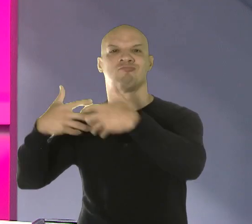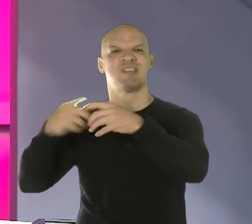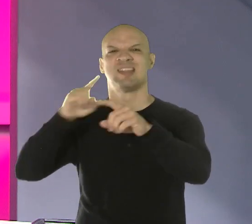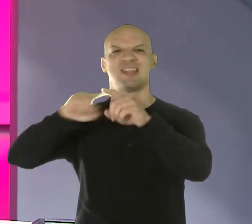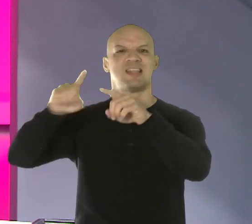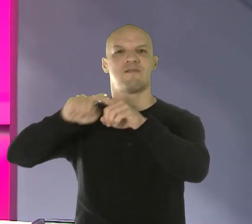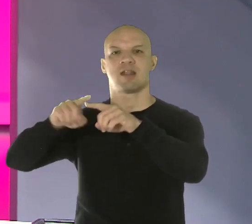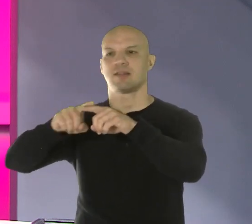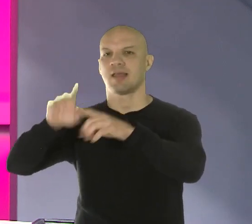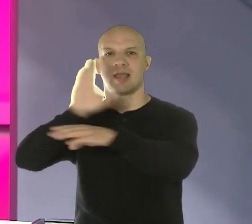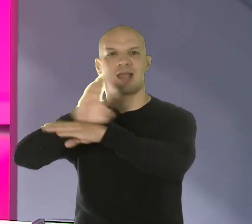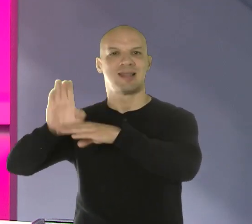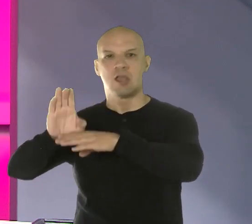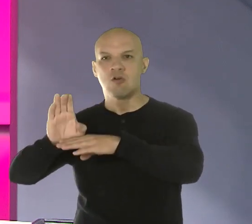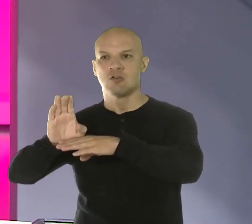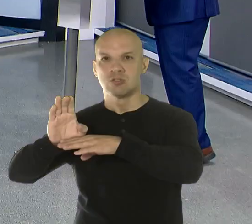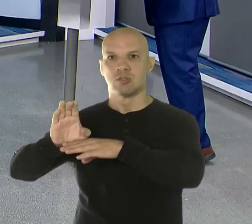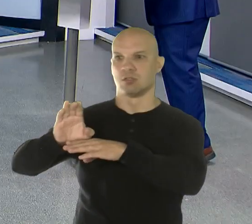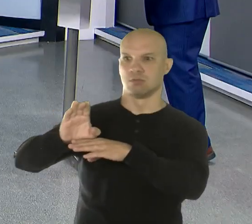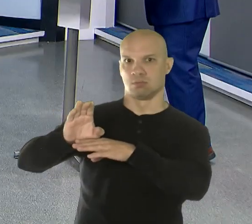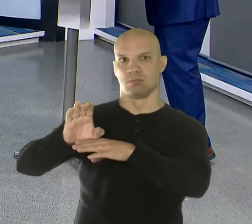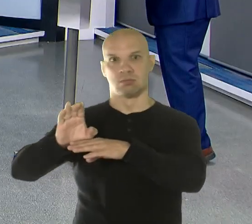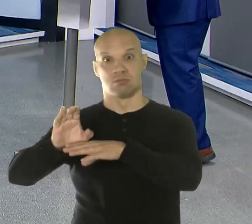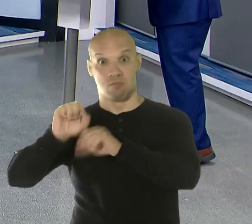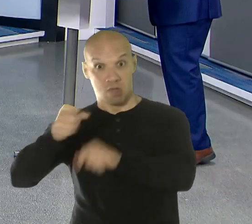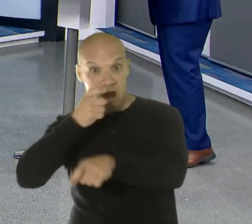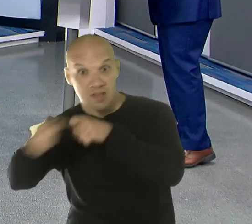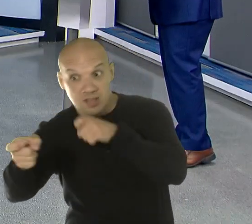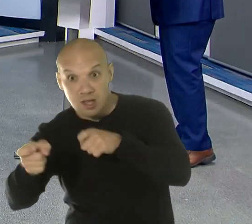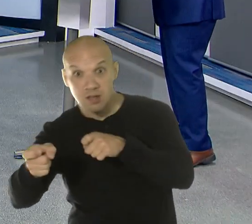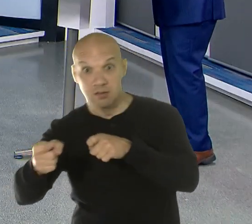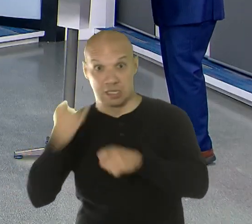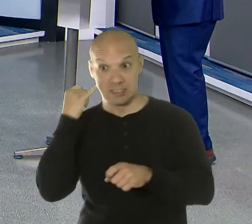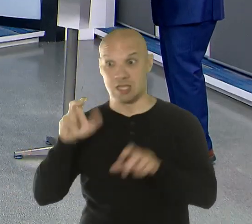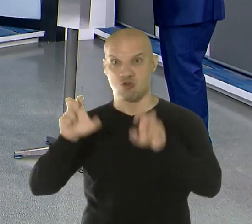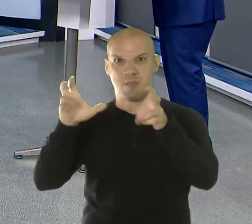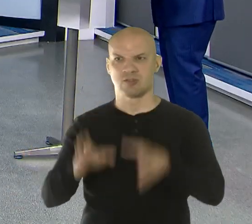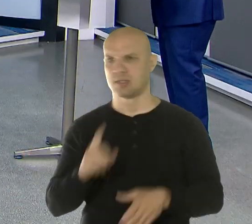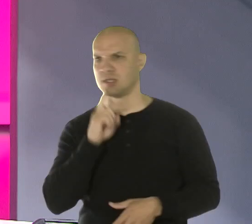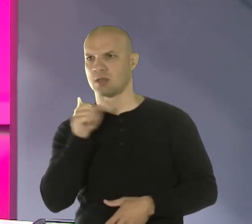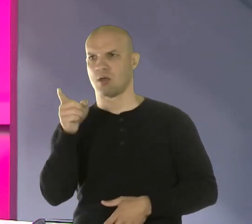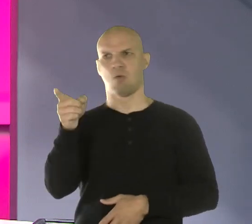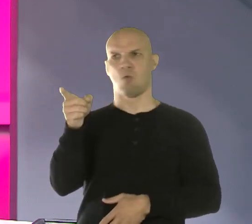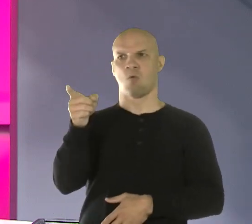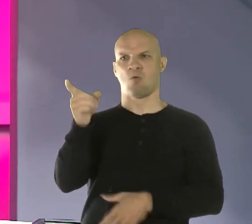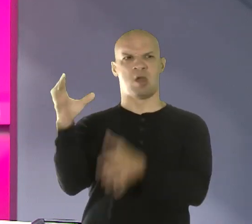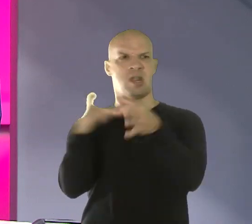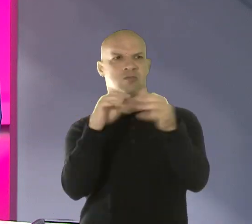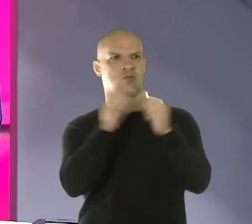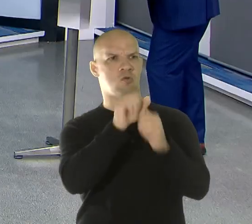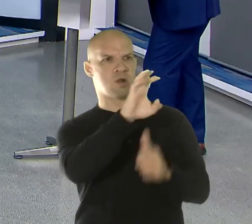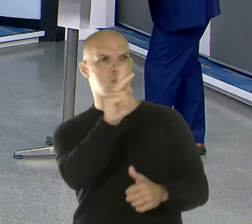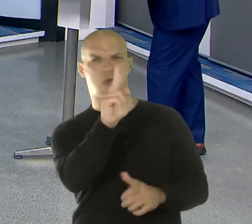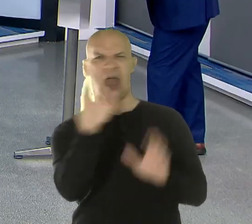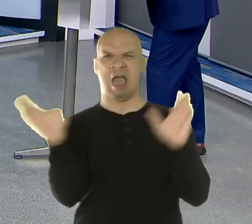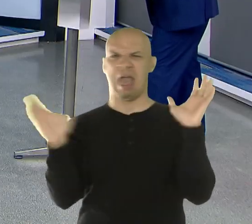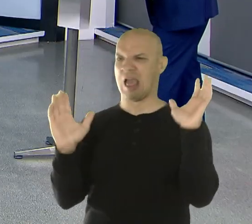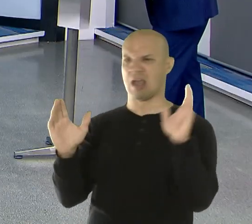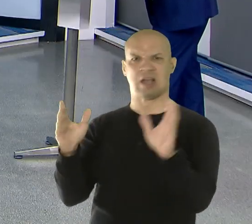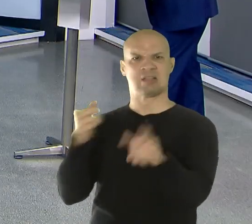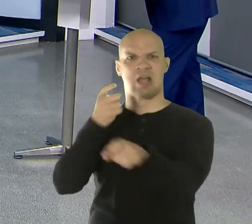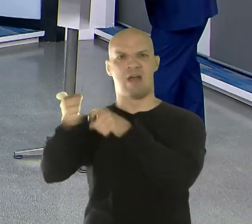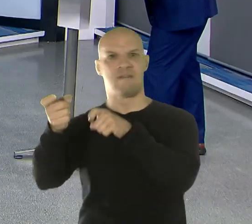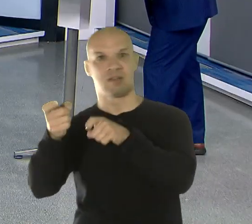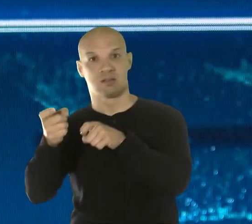de un inversionista. ¿Eso va a afectar ahora o cree que en su momento todo se va a estabilizar? Yo pienso que va a afectar o